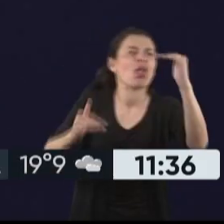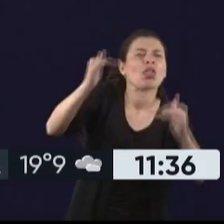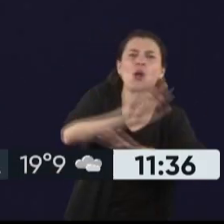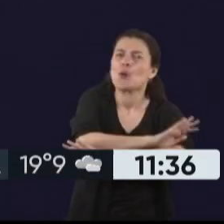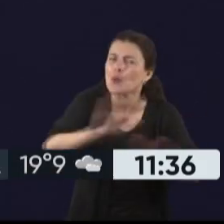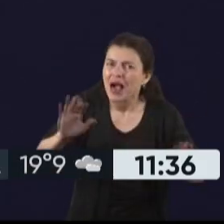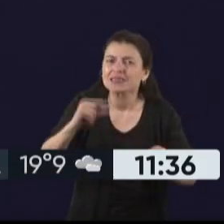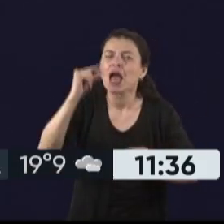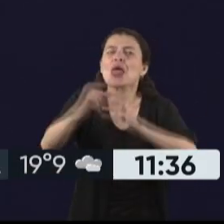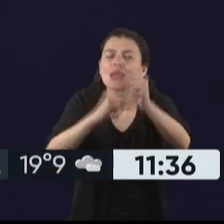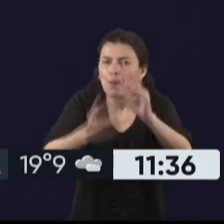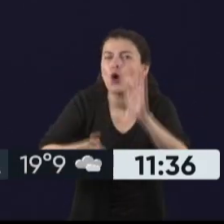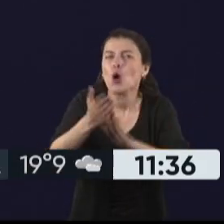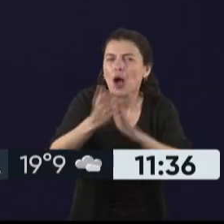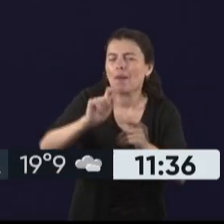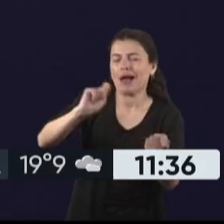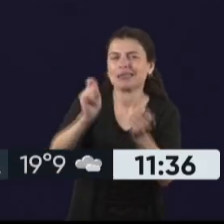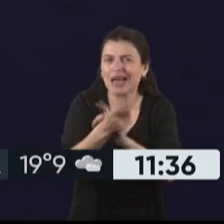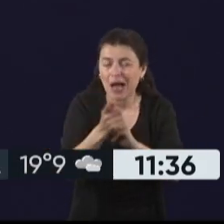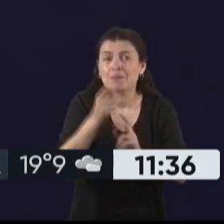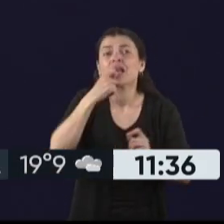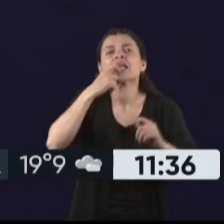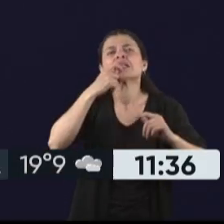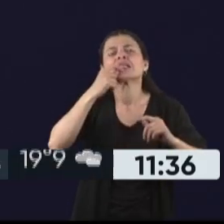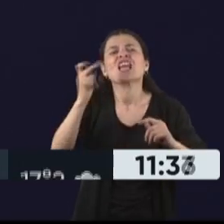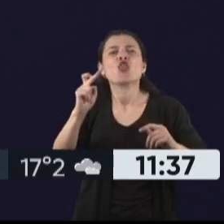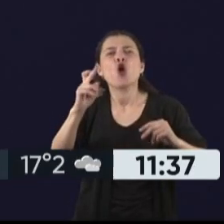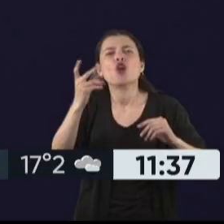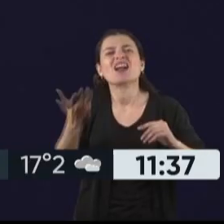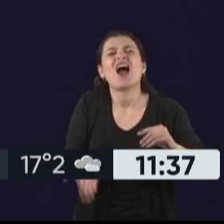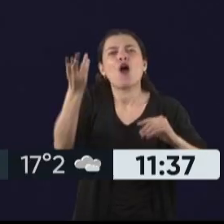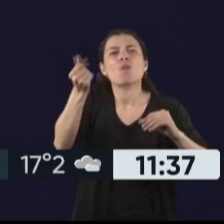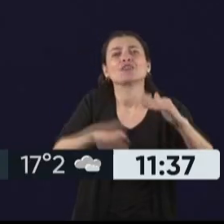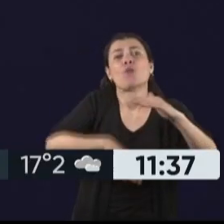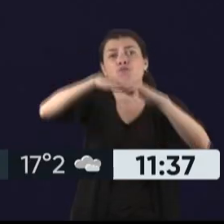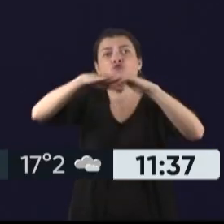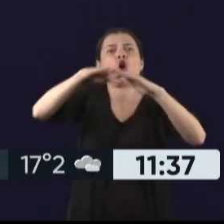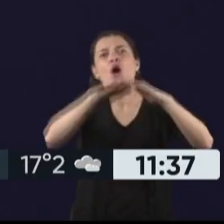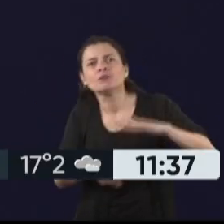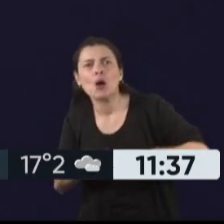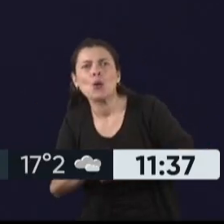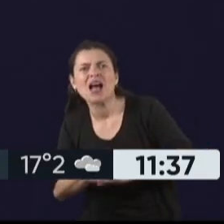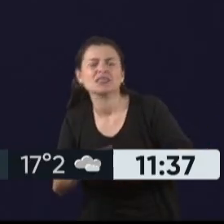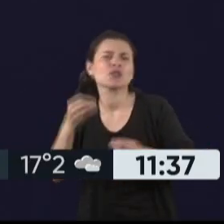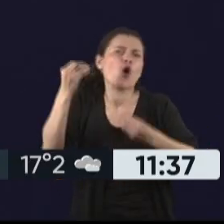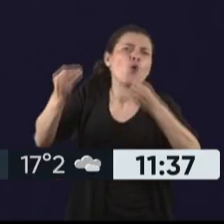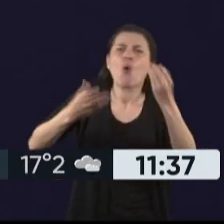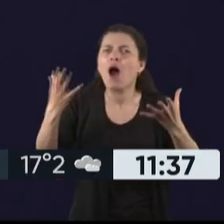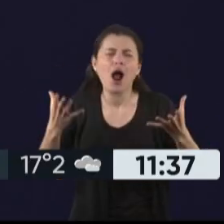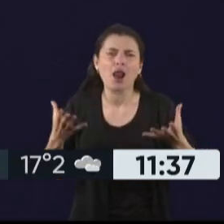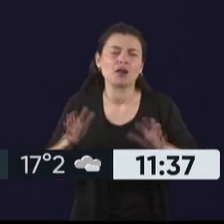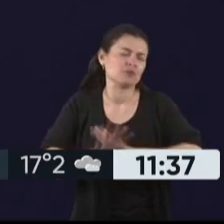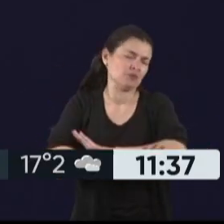si estás más cerca de la banda, si estás más cerca de la otra banda, o cuál es tu problema, o si tenés algún